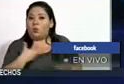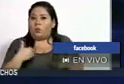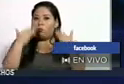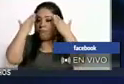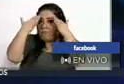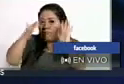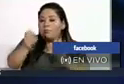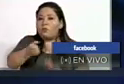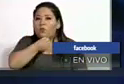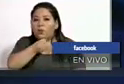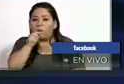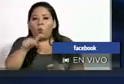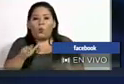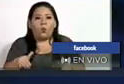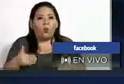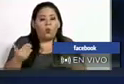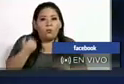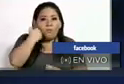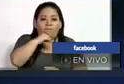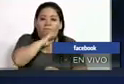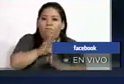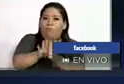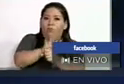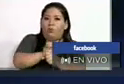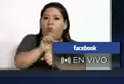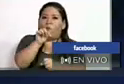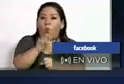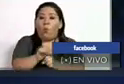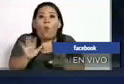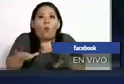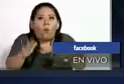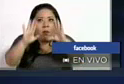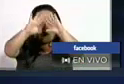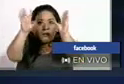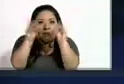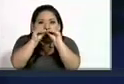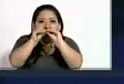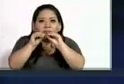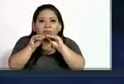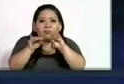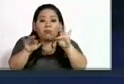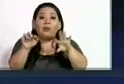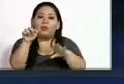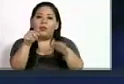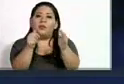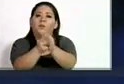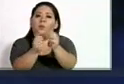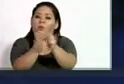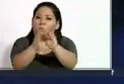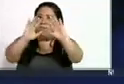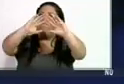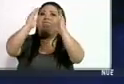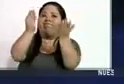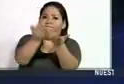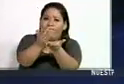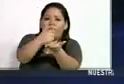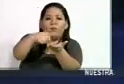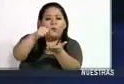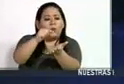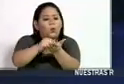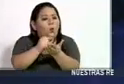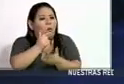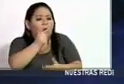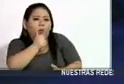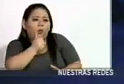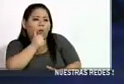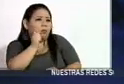desconocido, el enfrentar a un coronavirus y hablar de una pandemia, hablar de un problema que se ha vuelto global. Hay muchas interrogantes,